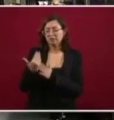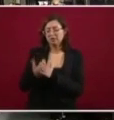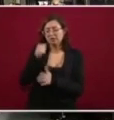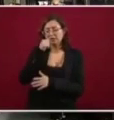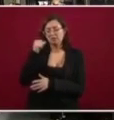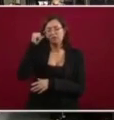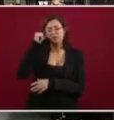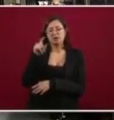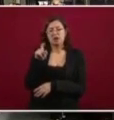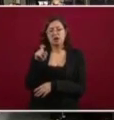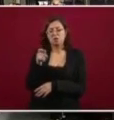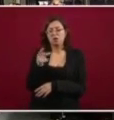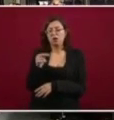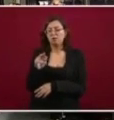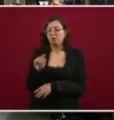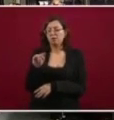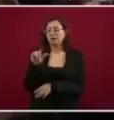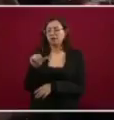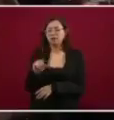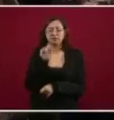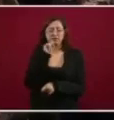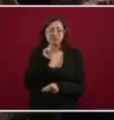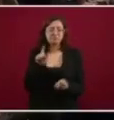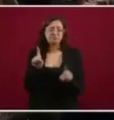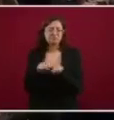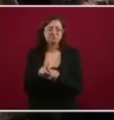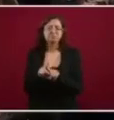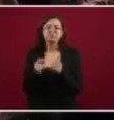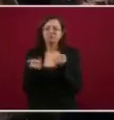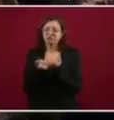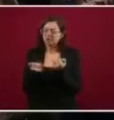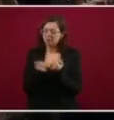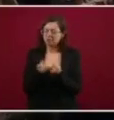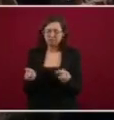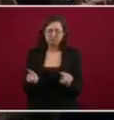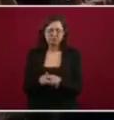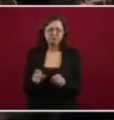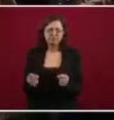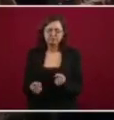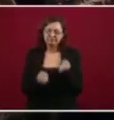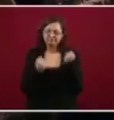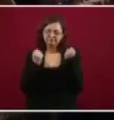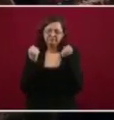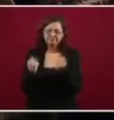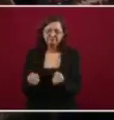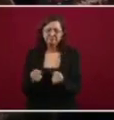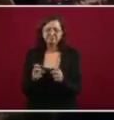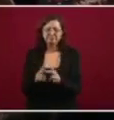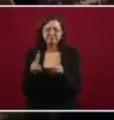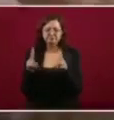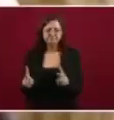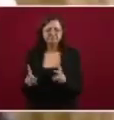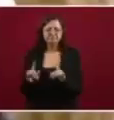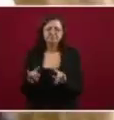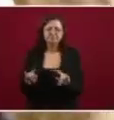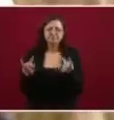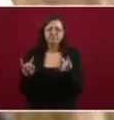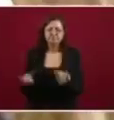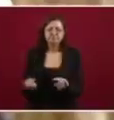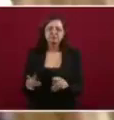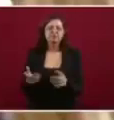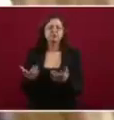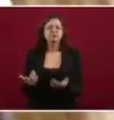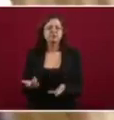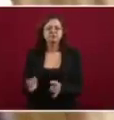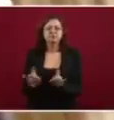ayer, también fue un convoy que llegó a la ciudad. Hubo una